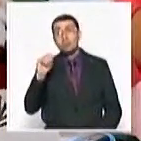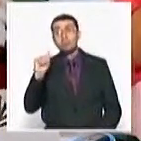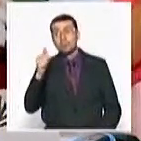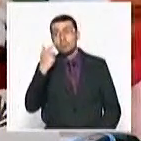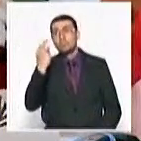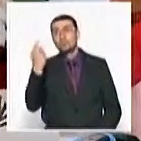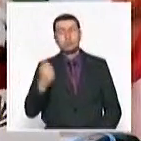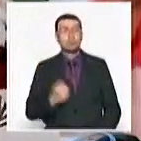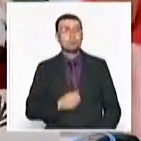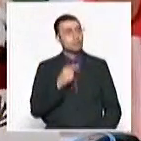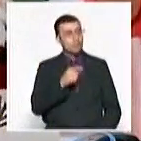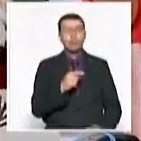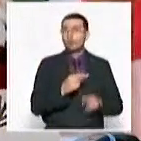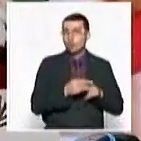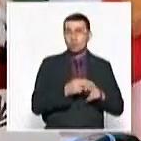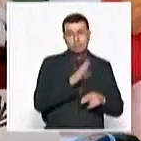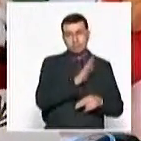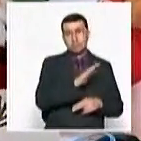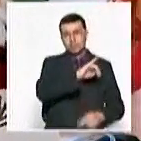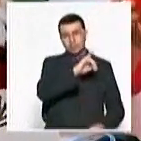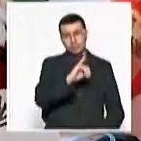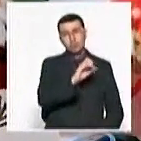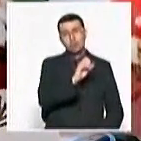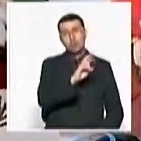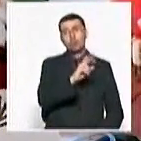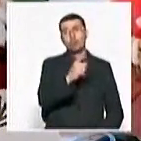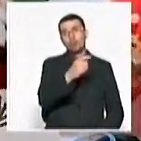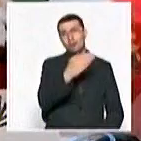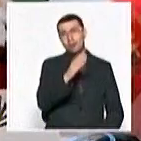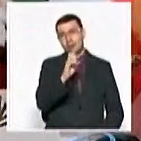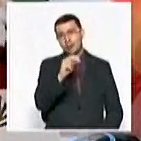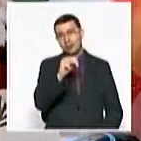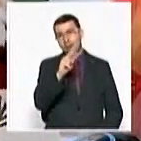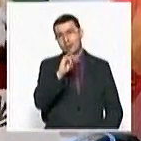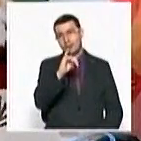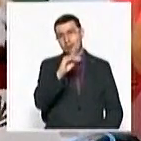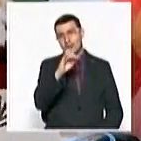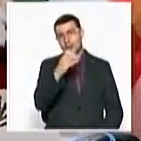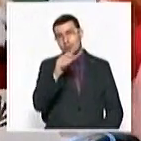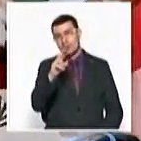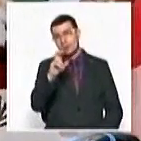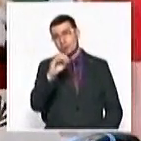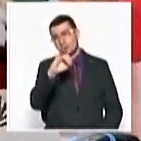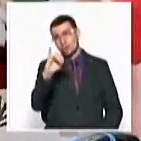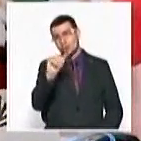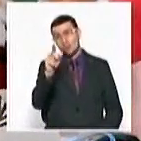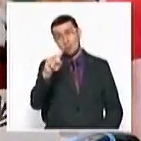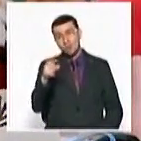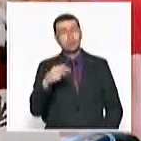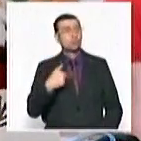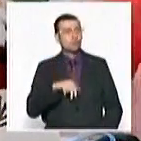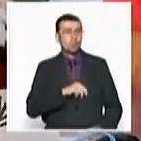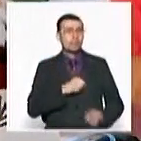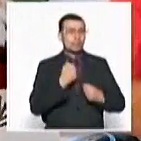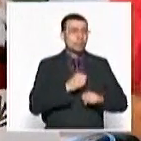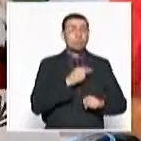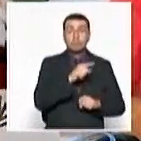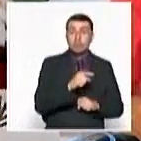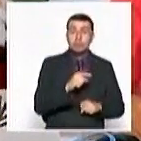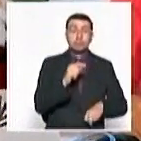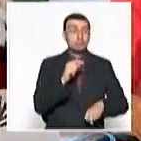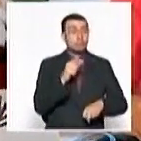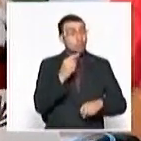en YouTube, Jorge Enrique Rojas Quiseno, miran los programas y nosotros siempre tratamos de crédito, de darle el teléfono a los médicos que